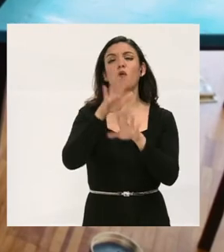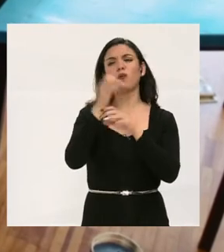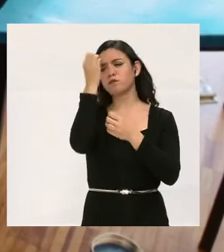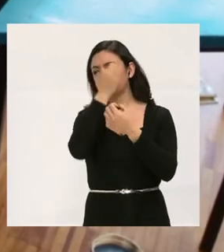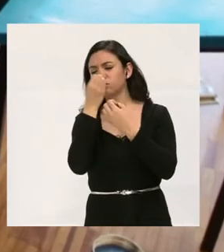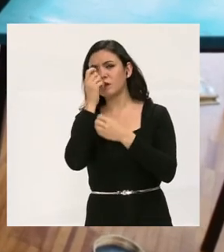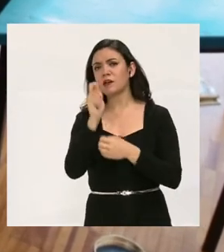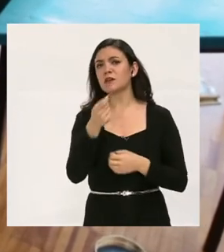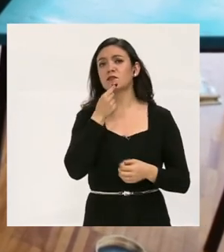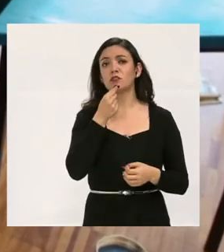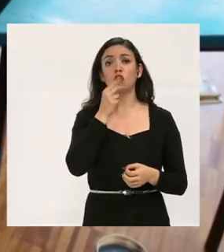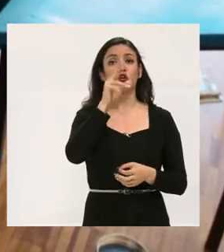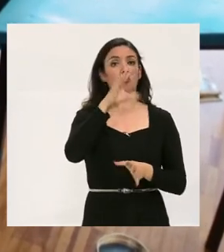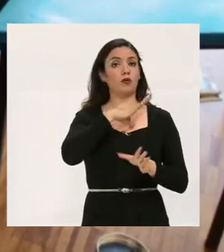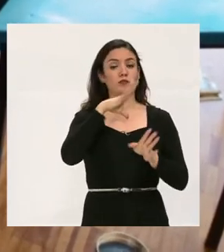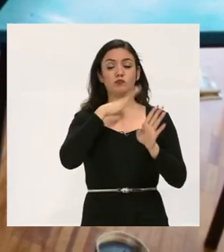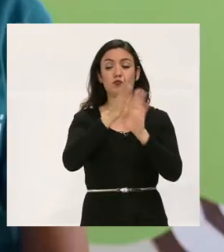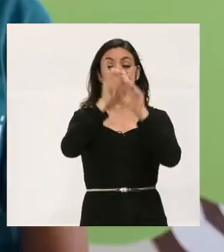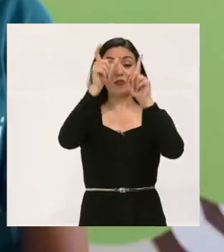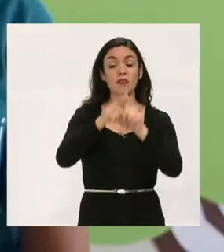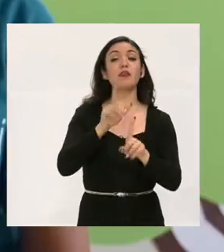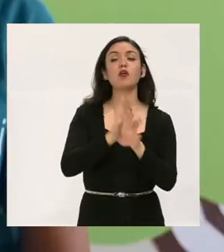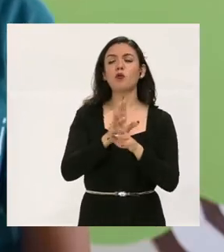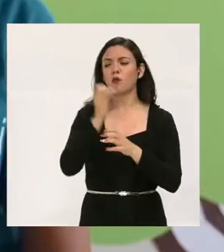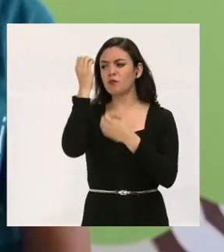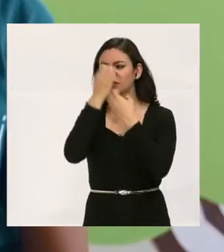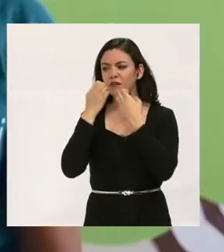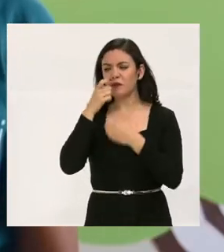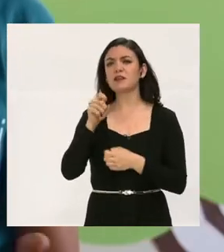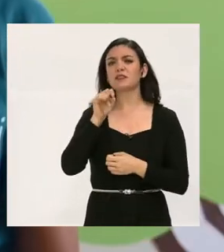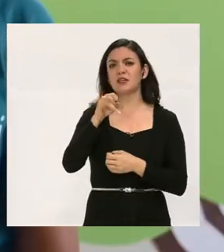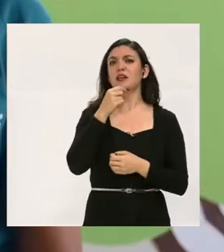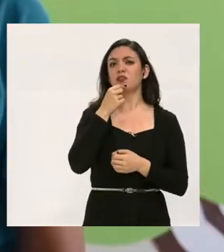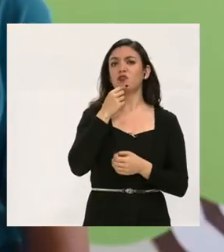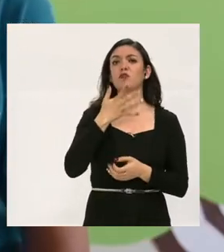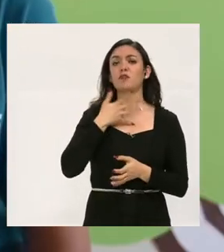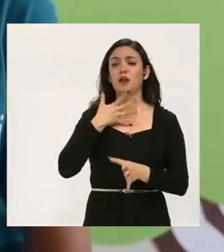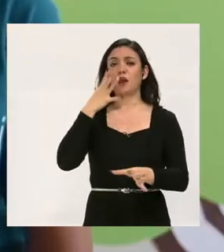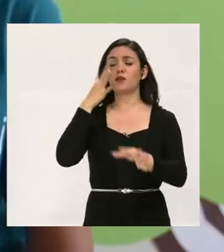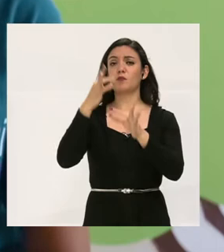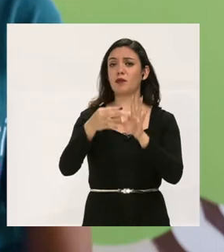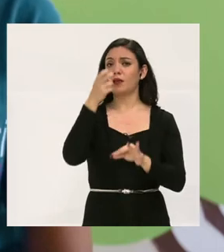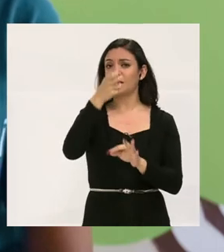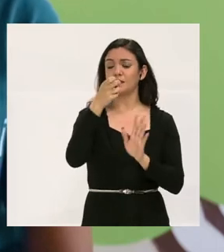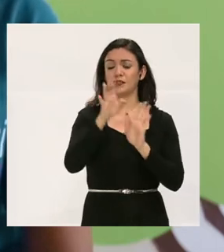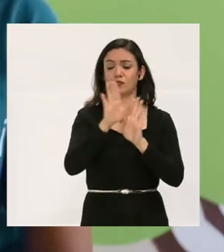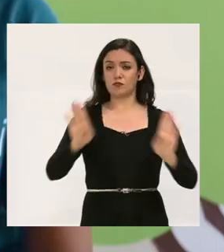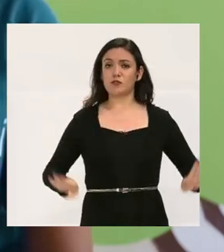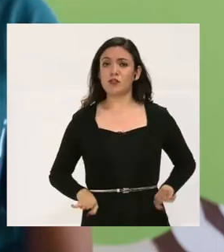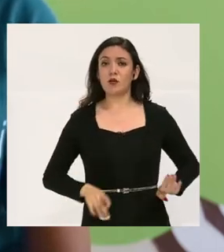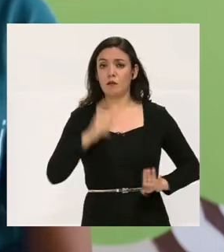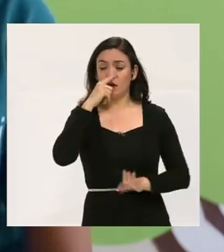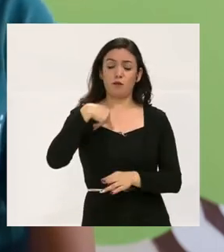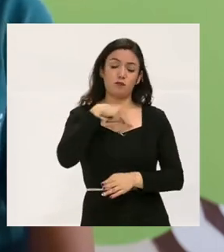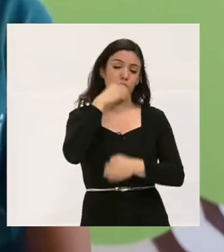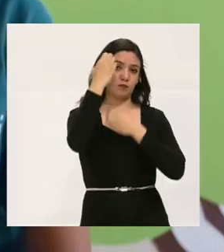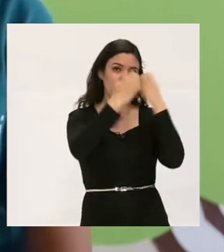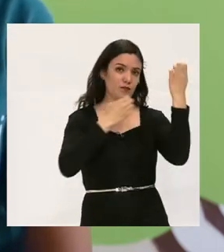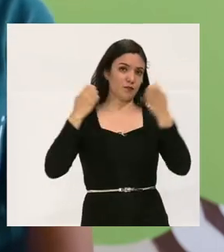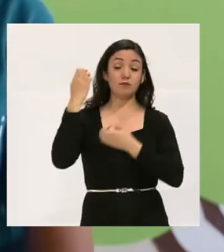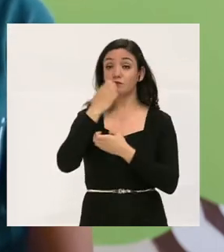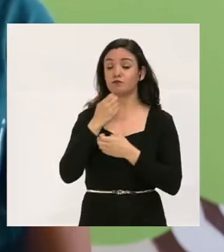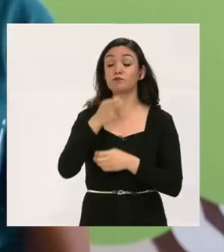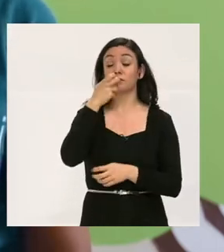y observación del niño no hacemos un diagnóstico como tal solamente observamos que el niño realmente cumple las características para ser